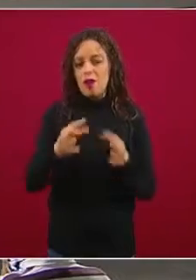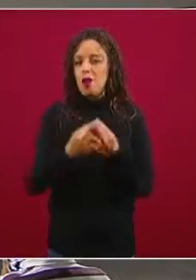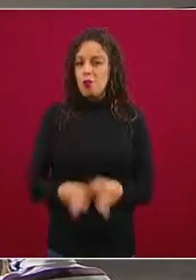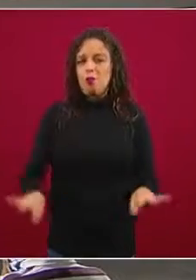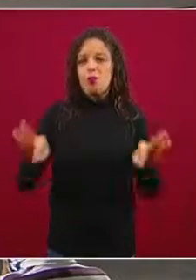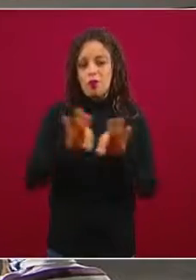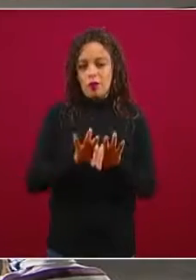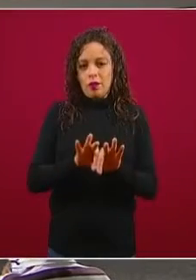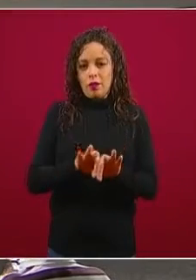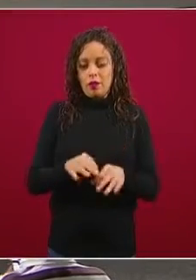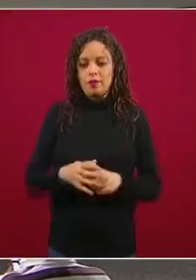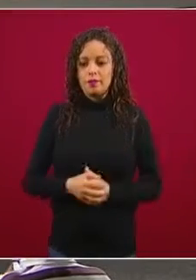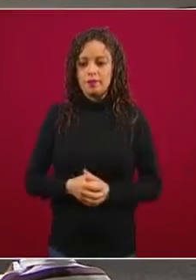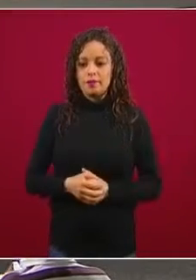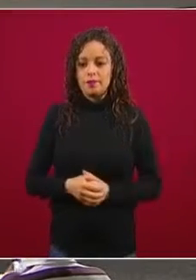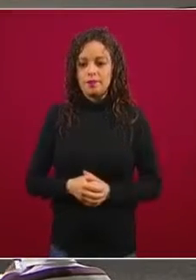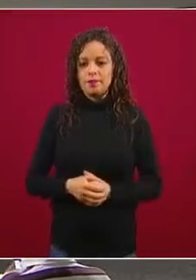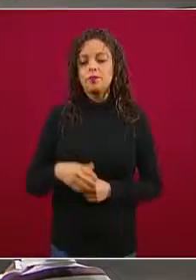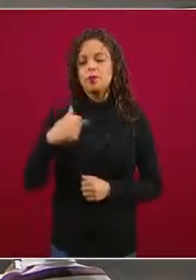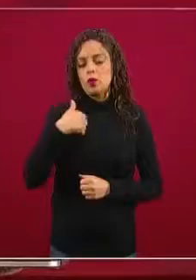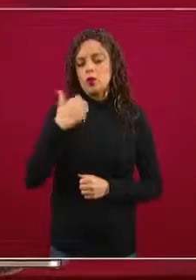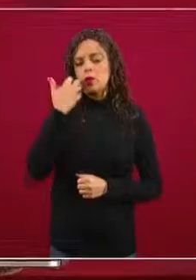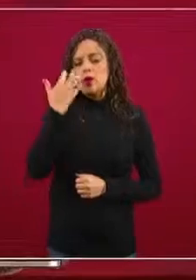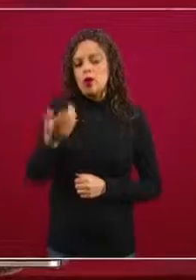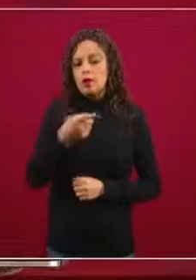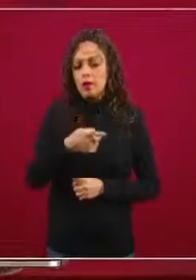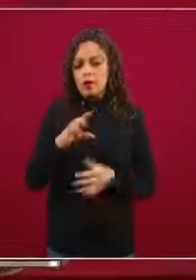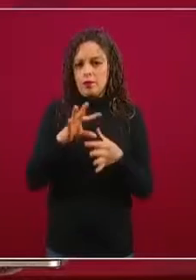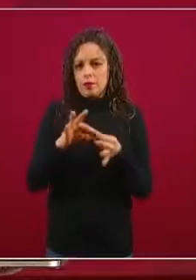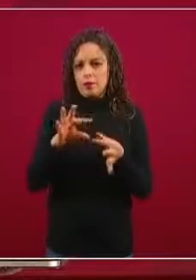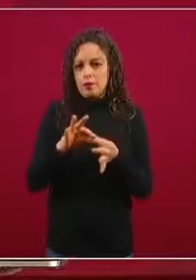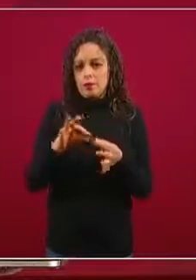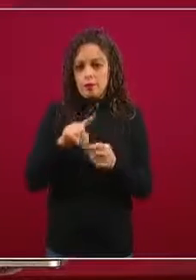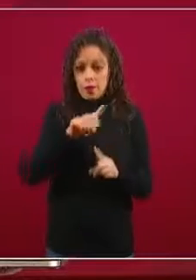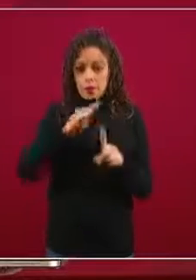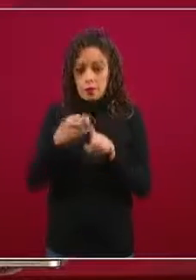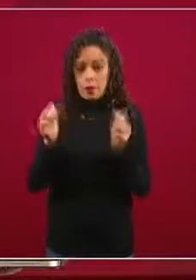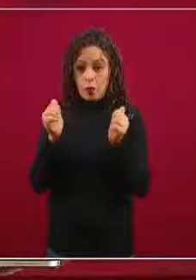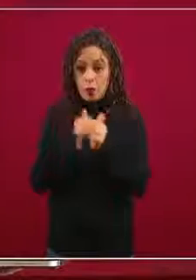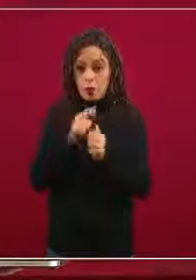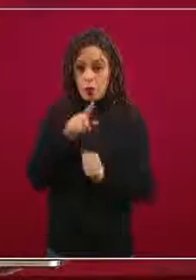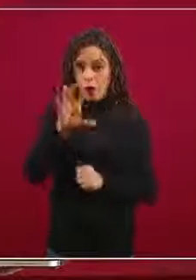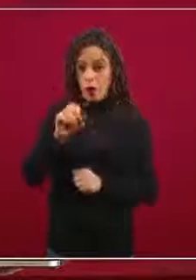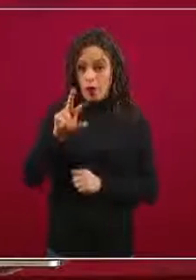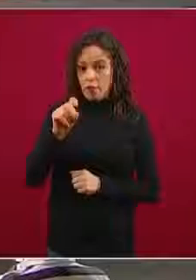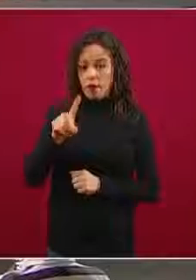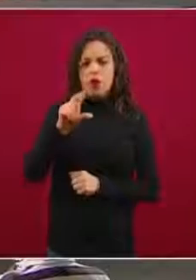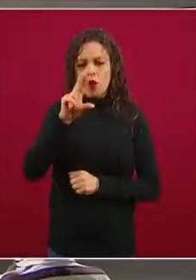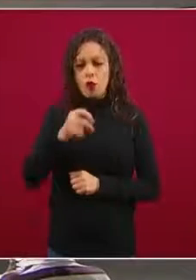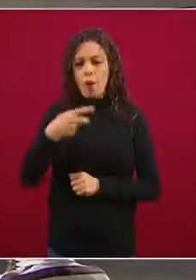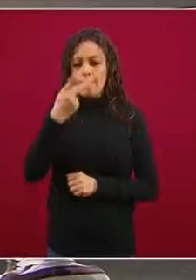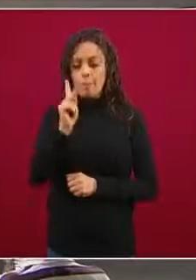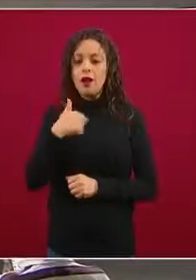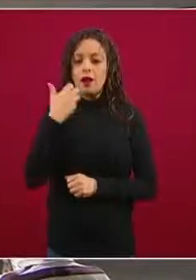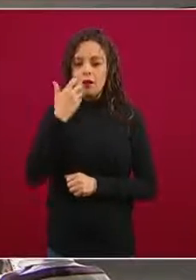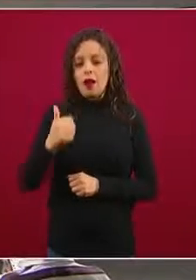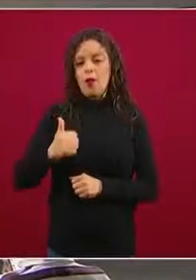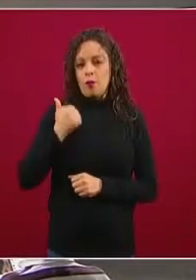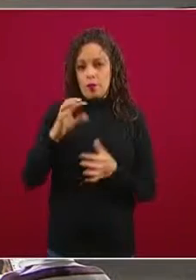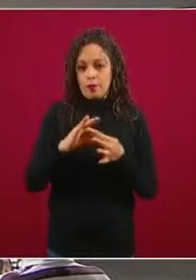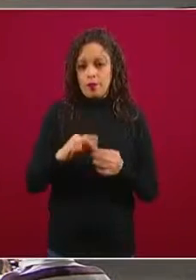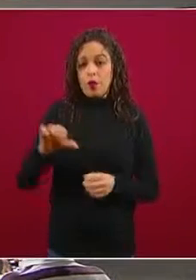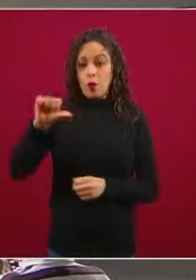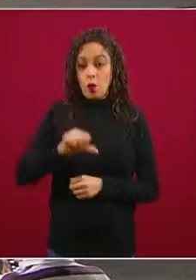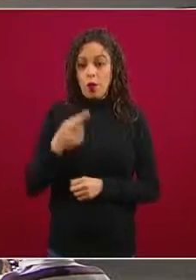diciendo una cosa que no está relacionada con COVID, pero que aprovechamos para comentarles. Hoy, 25 de abril, es el Día